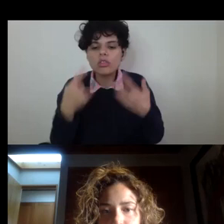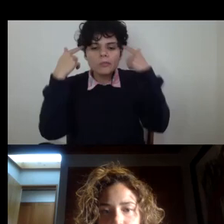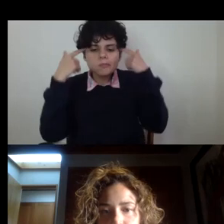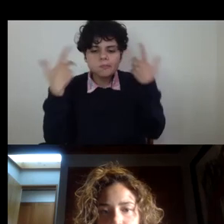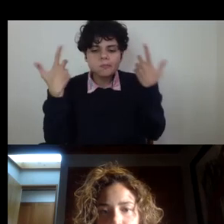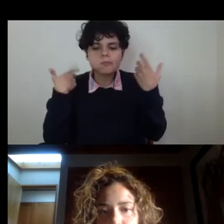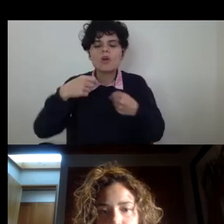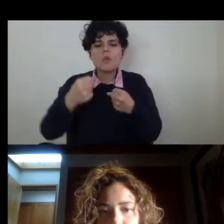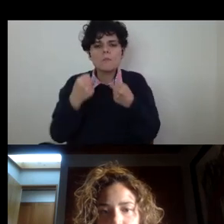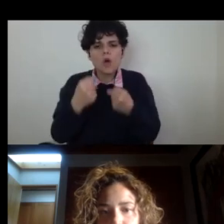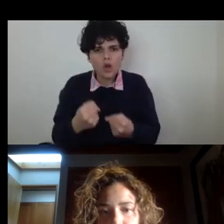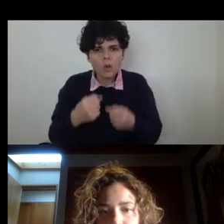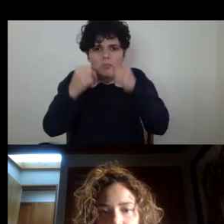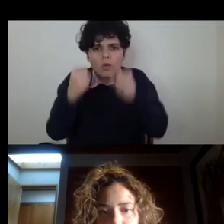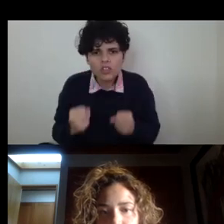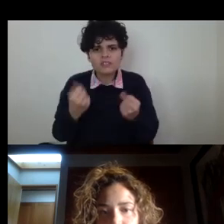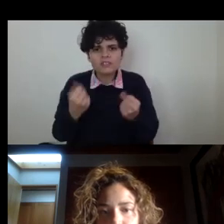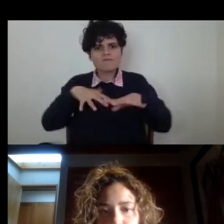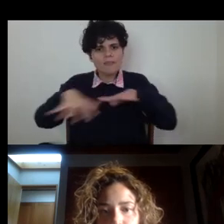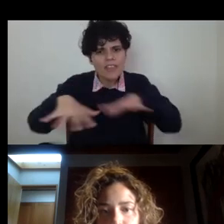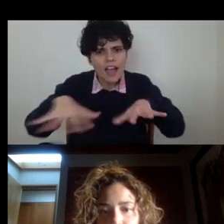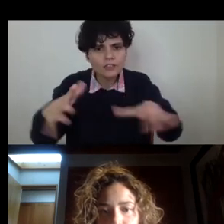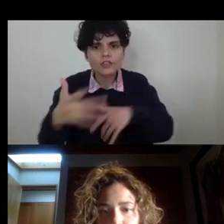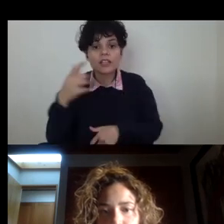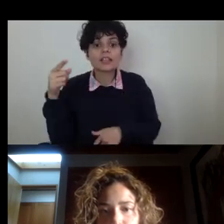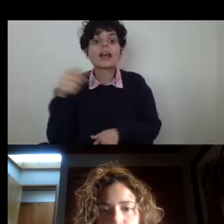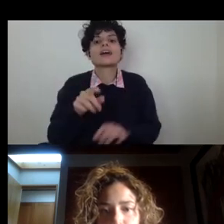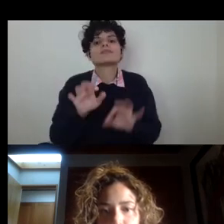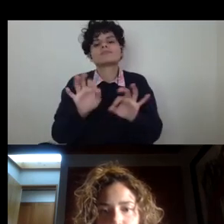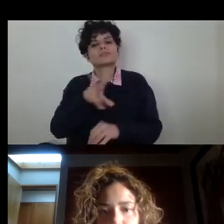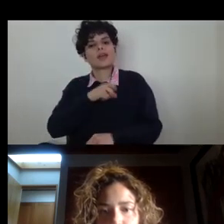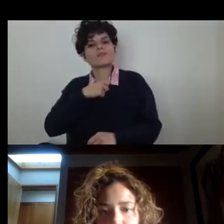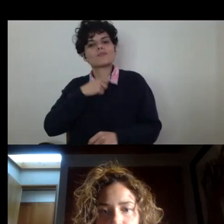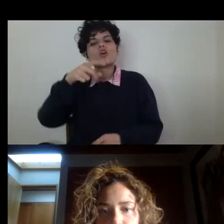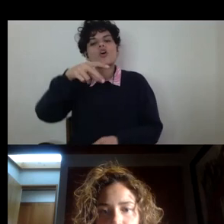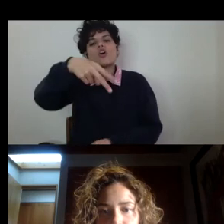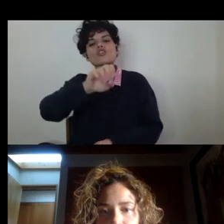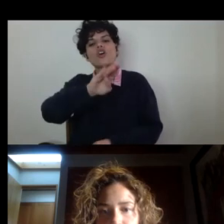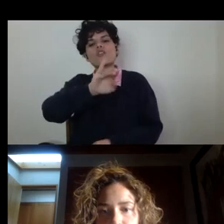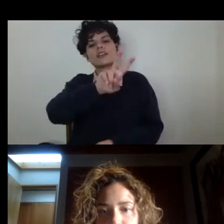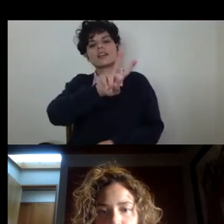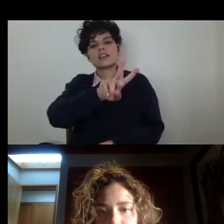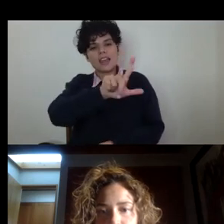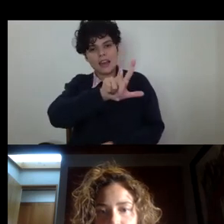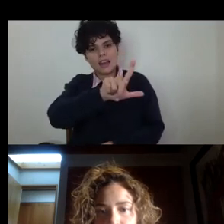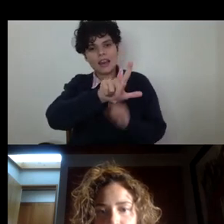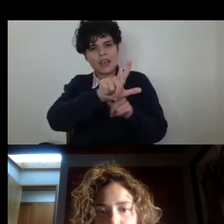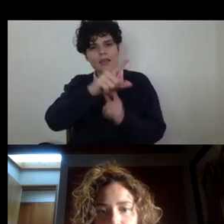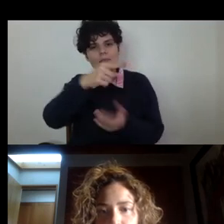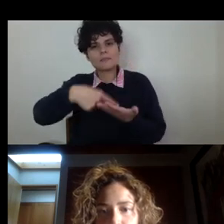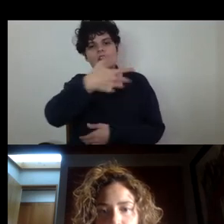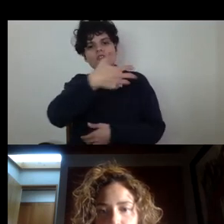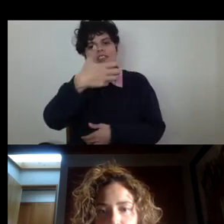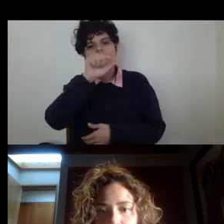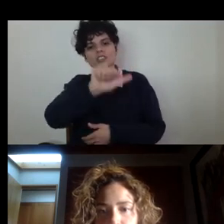suman a los hallazgos de Hodgkin y Huxley, que recibieron el premio Nobel en el año 1963. Y los